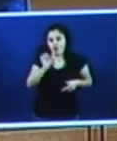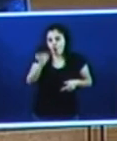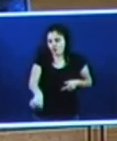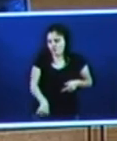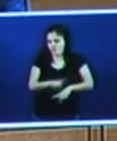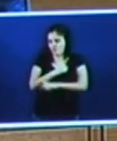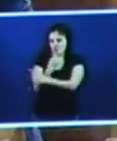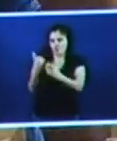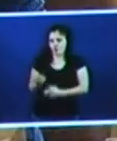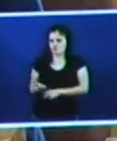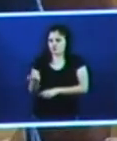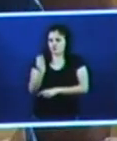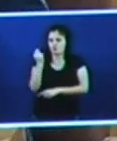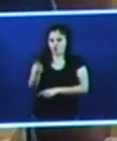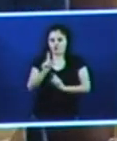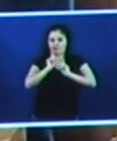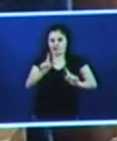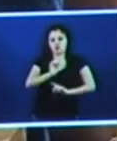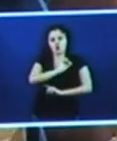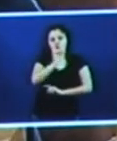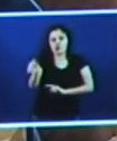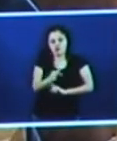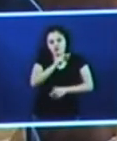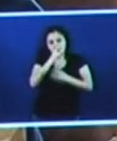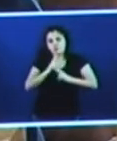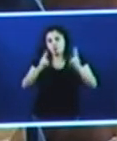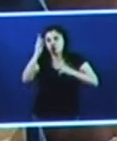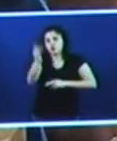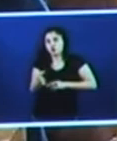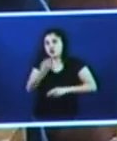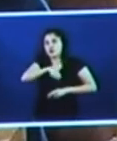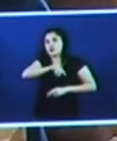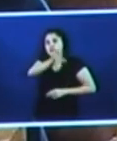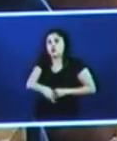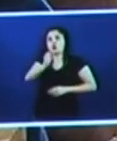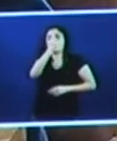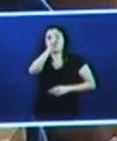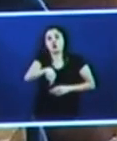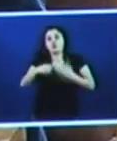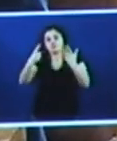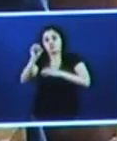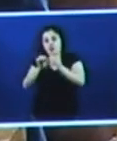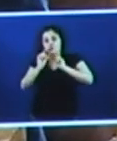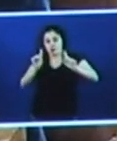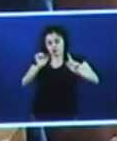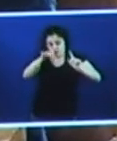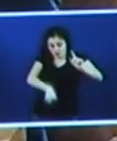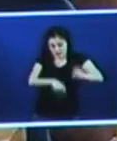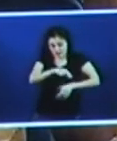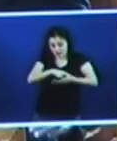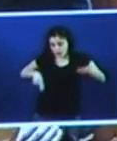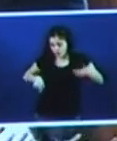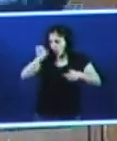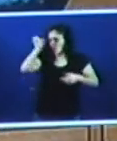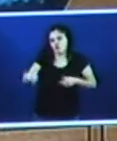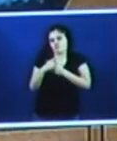Se o déficit público do total de España for a 1,6% como é en Galicia, oxe, vostede non me